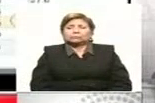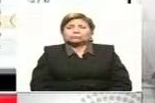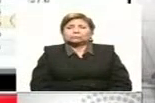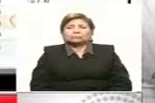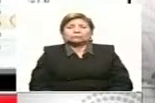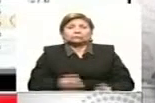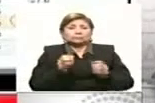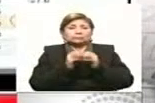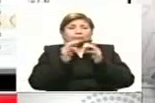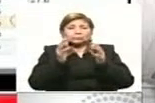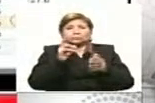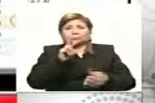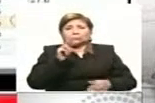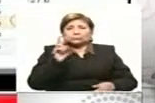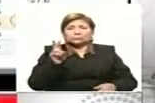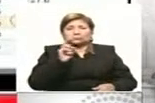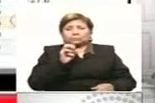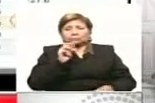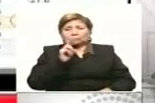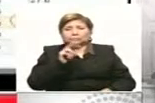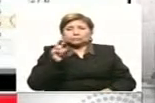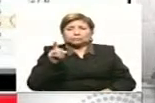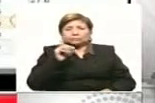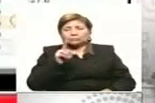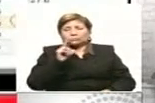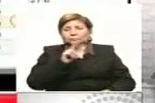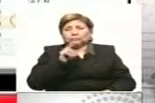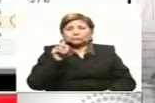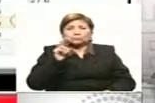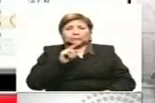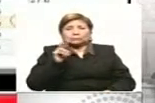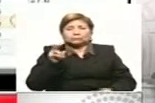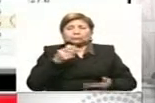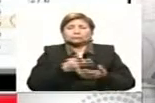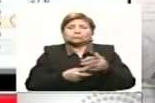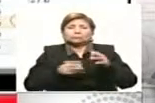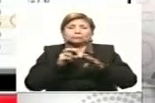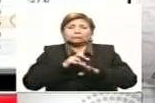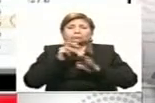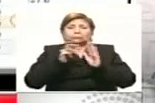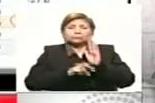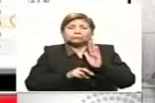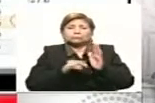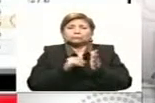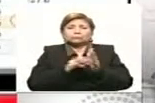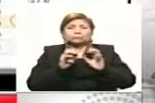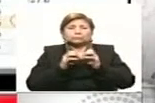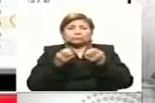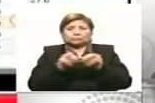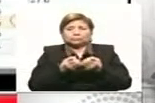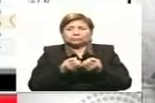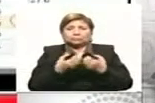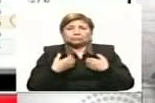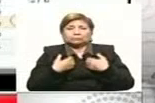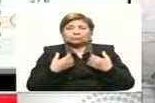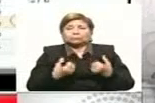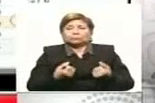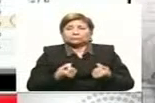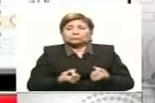del PIA 2020, 2021 y 2022, de acuerdo a los programas presupuestales del sector salud,